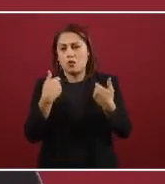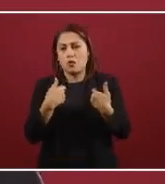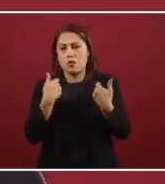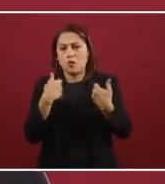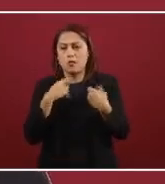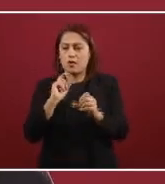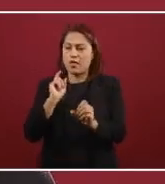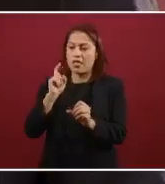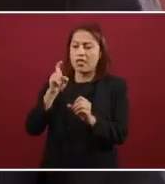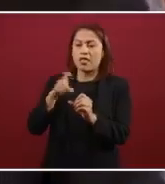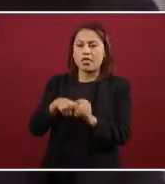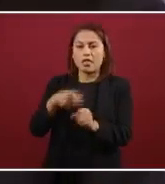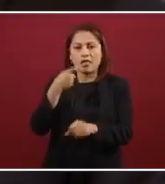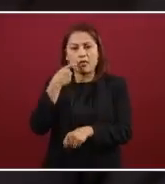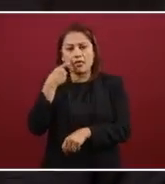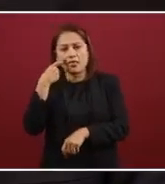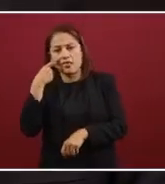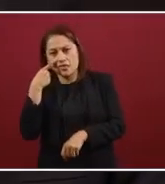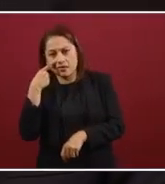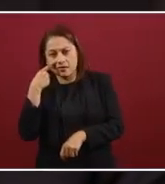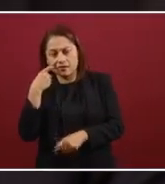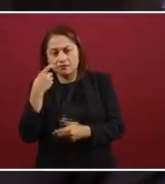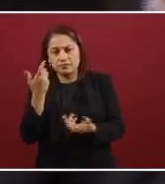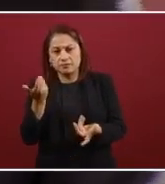cae en la